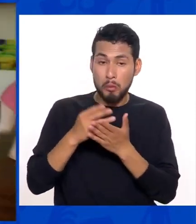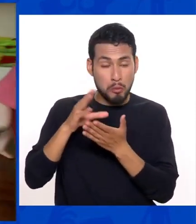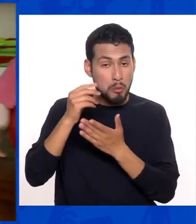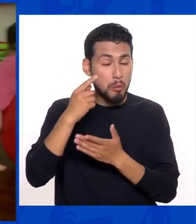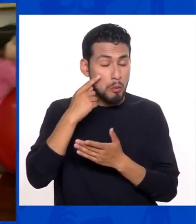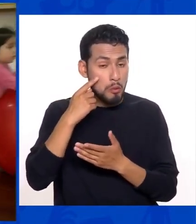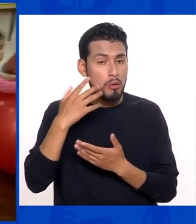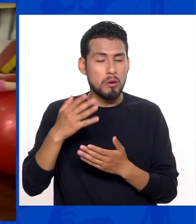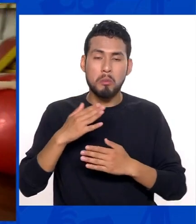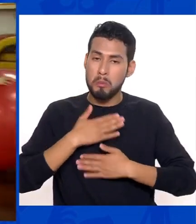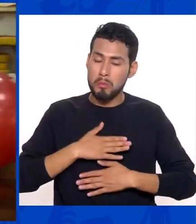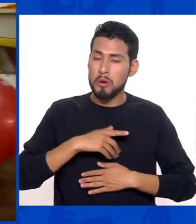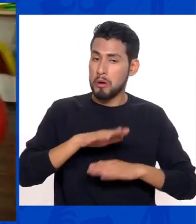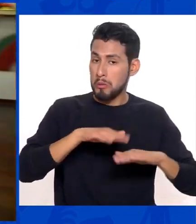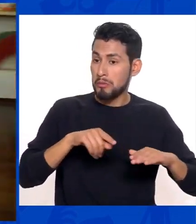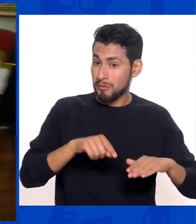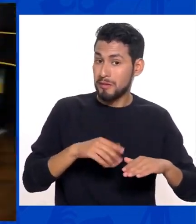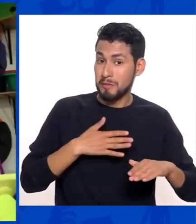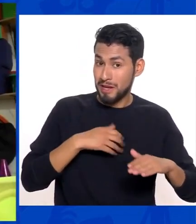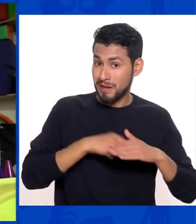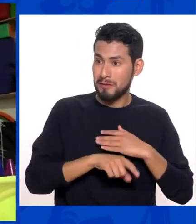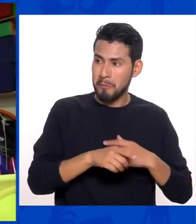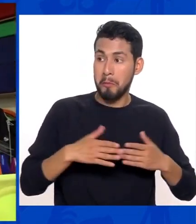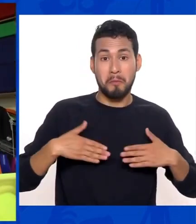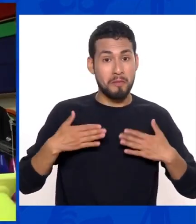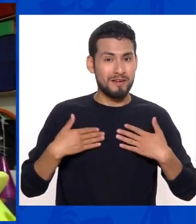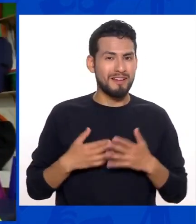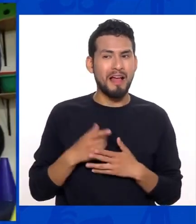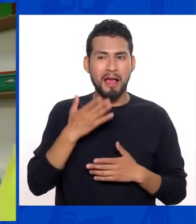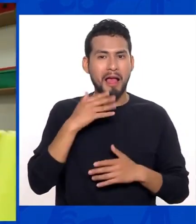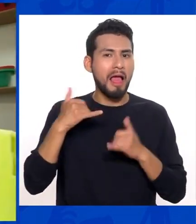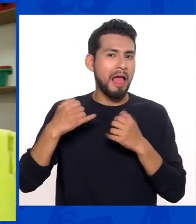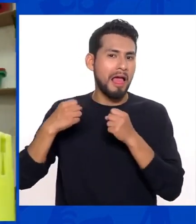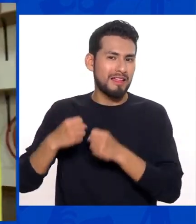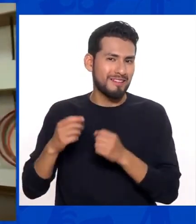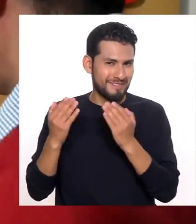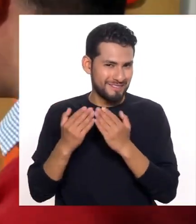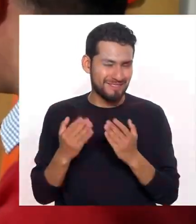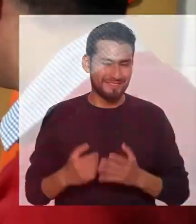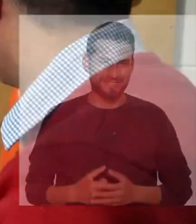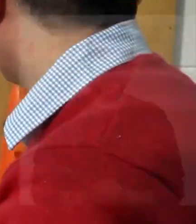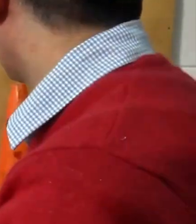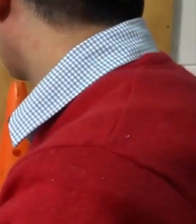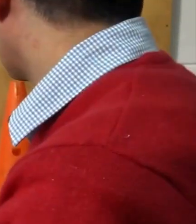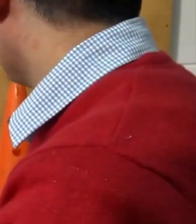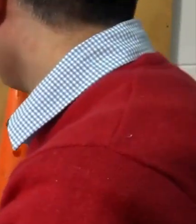bastante tranquilidad y nuestro hijo está feliz, incluso hay días que ni siquiera se quiere ir de colegio.